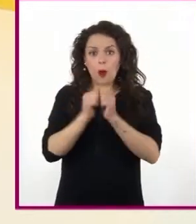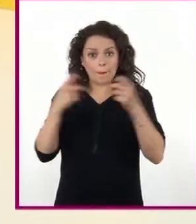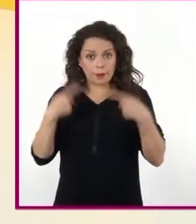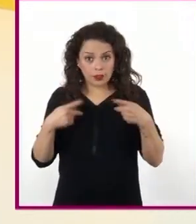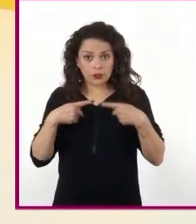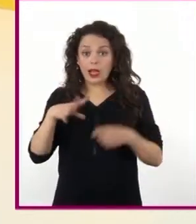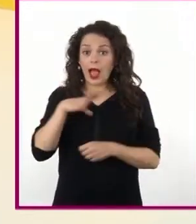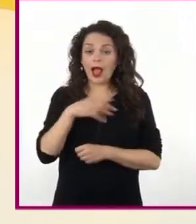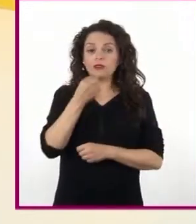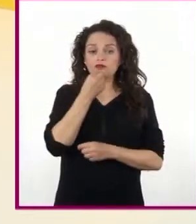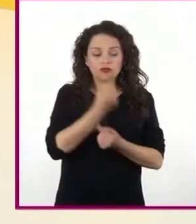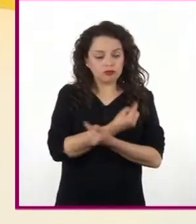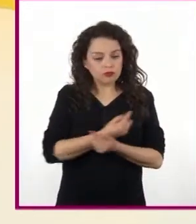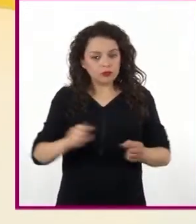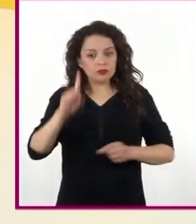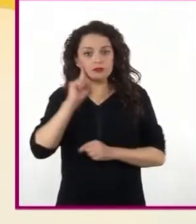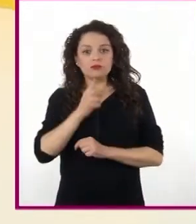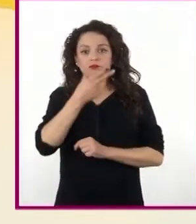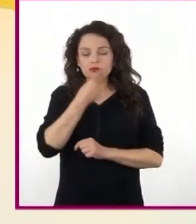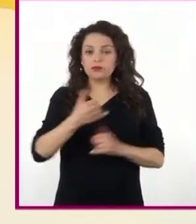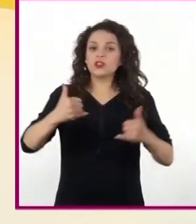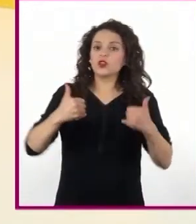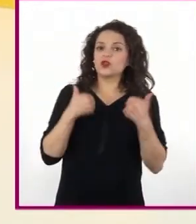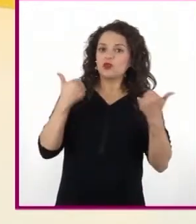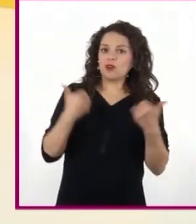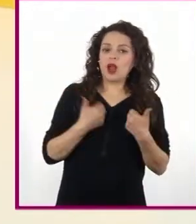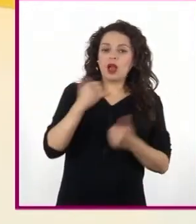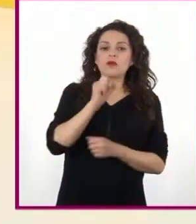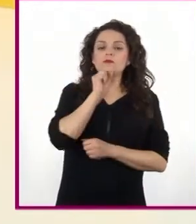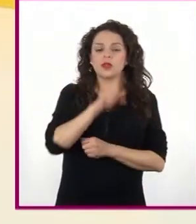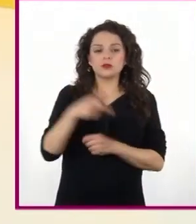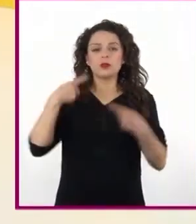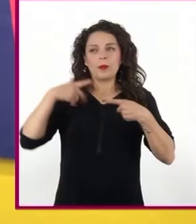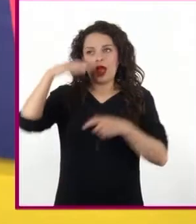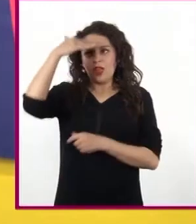niñas, niños, adolescentes, así como a personas adultas.